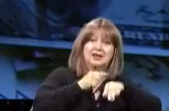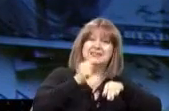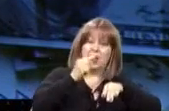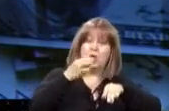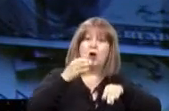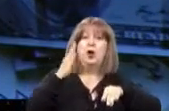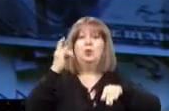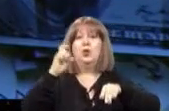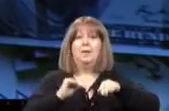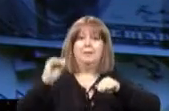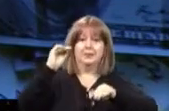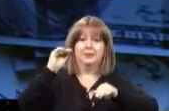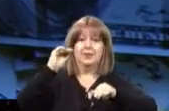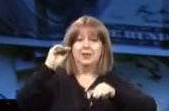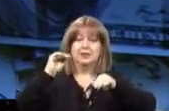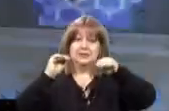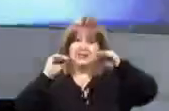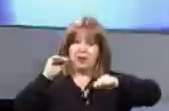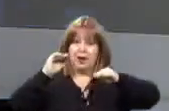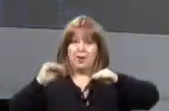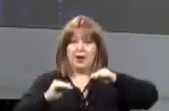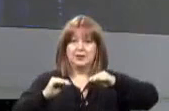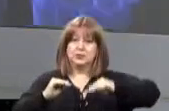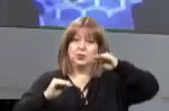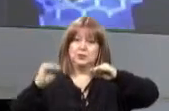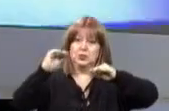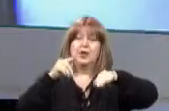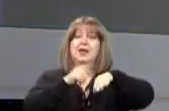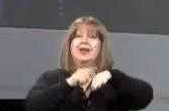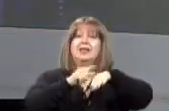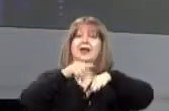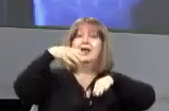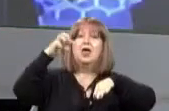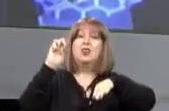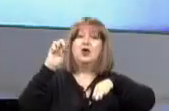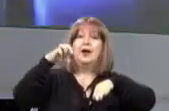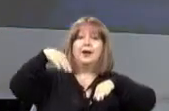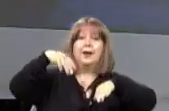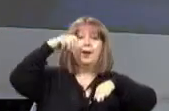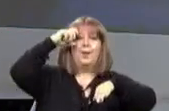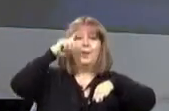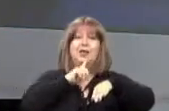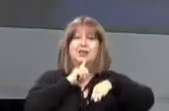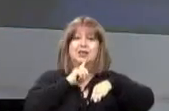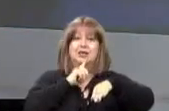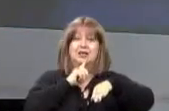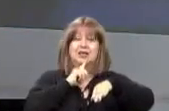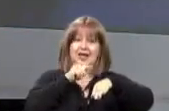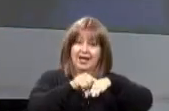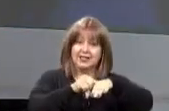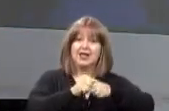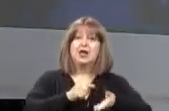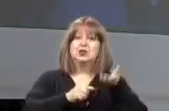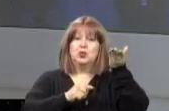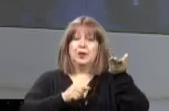pega el salto. Este y si está para abajo pasa lo mismo. Están un poquitito más abajo los dólares financieros, ¿no?, en este momento. Claro, se ha recalentado más el dólar blue. También hay